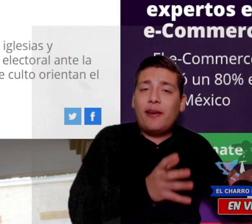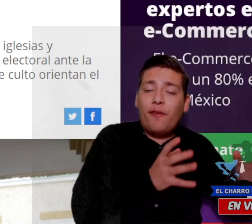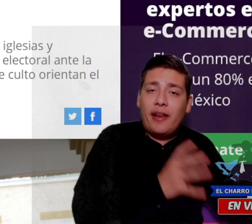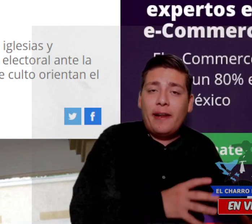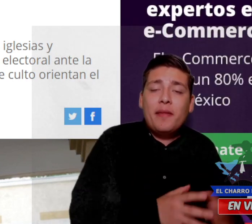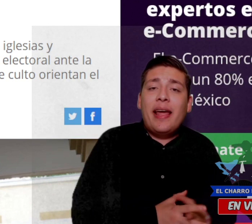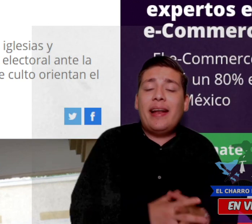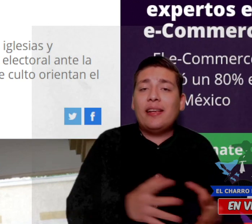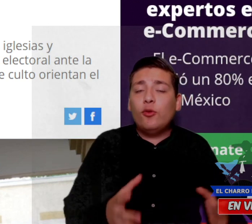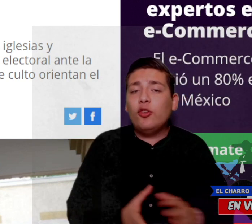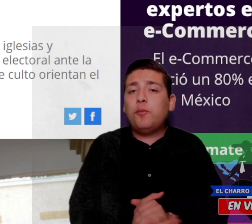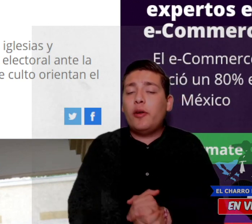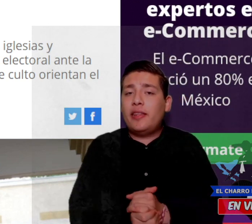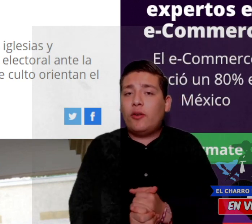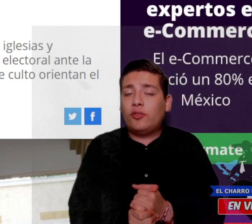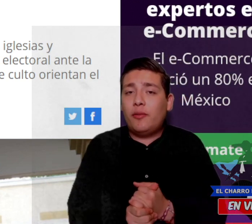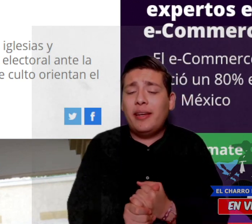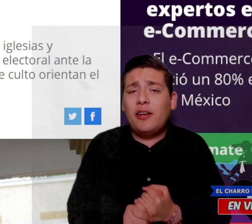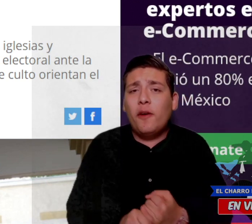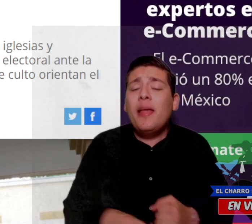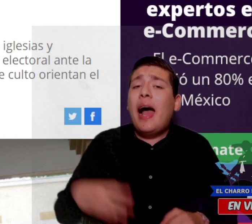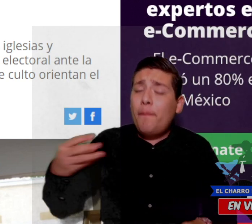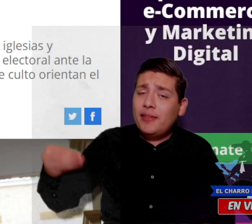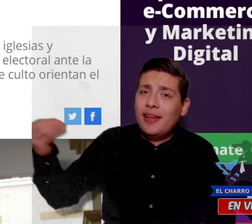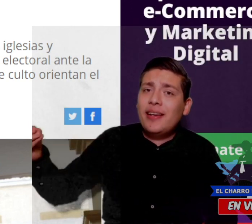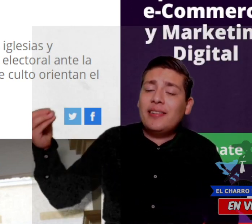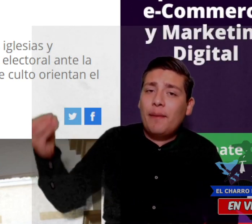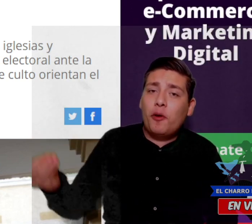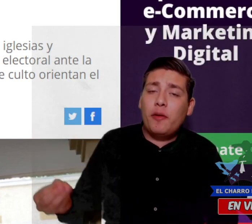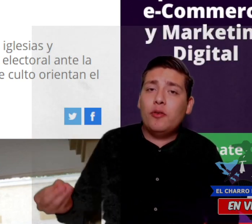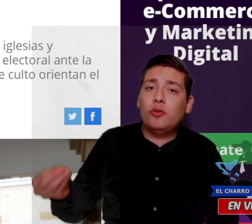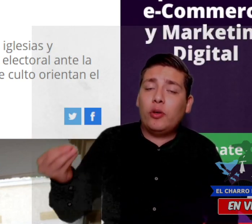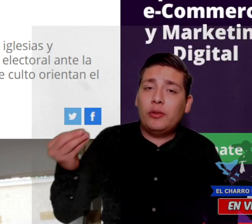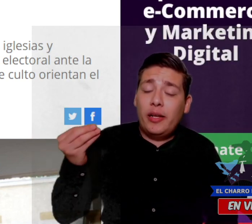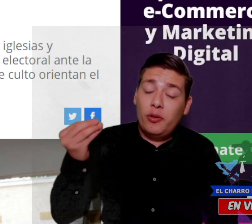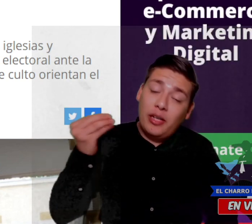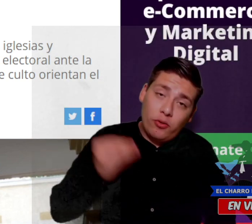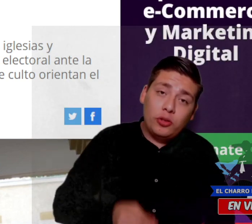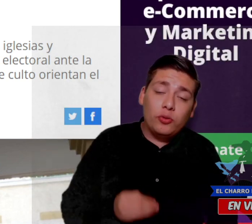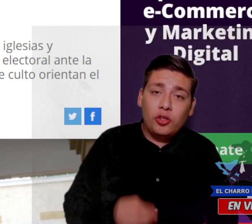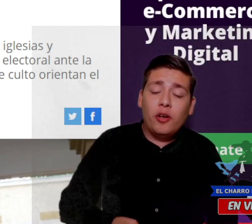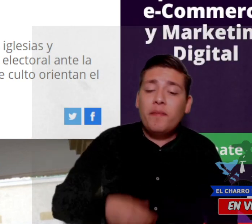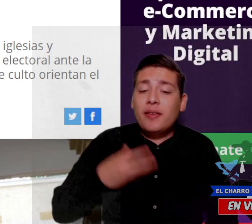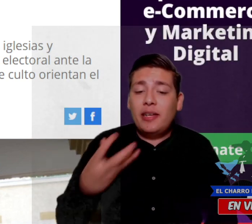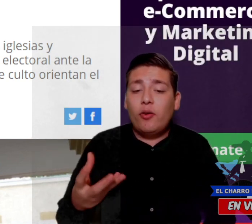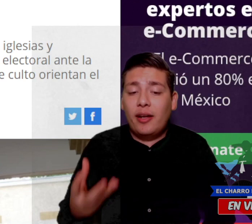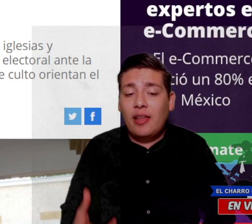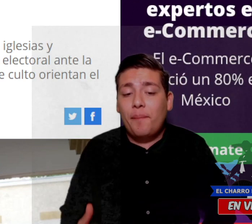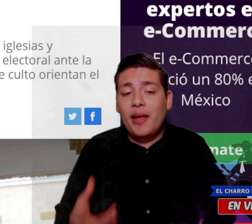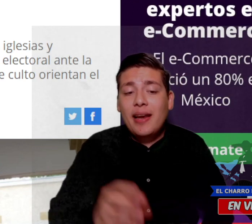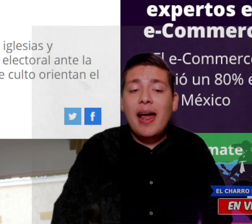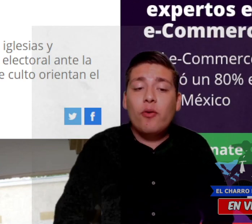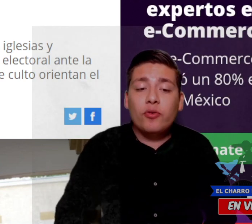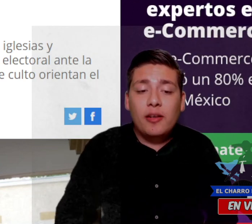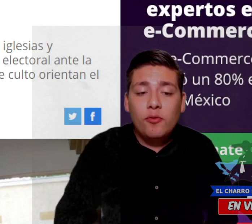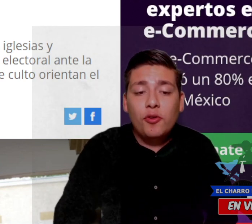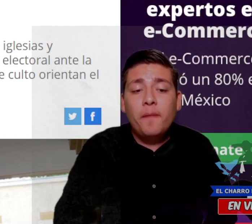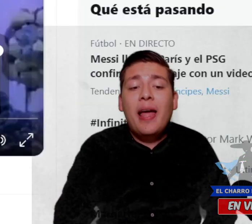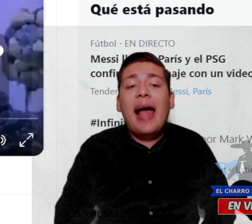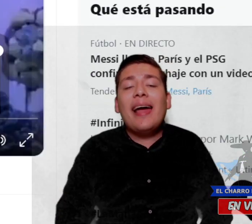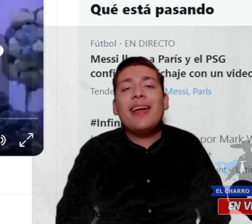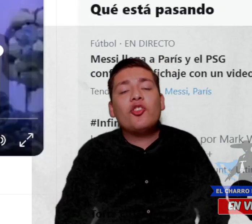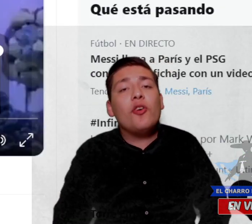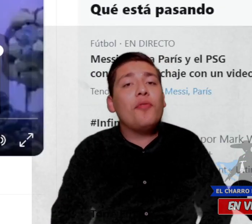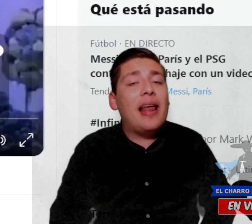tratado de interferir en asuntos políticos en México, a pesar de que está prohibido en nuestra constitución, sino que también la luz del